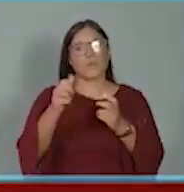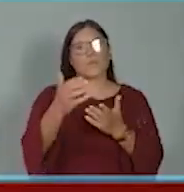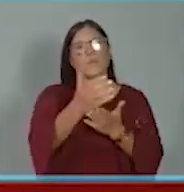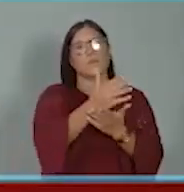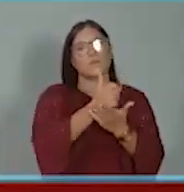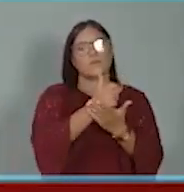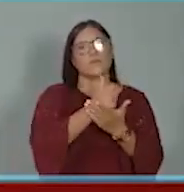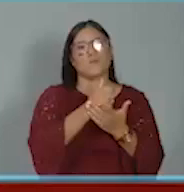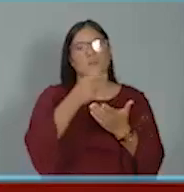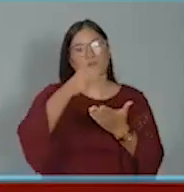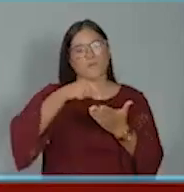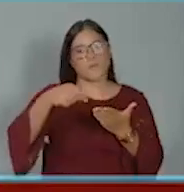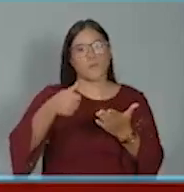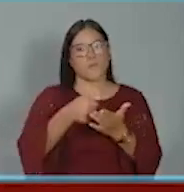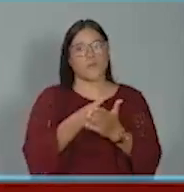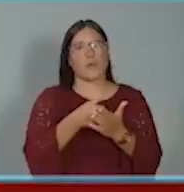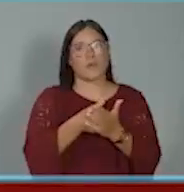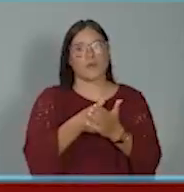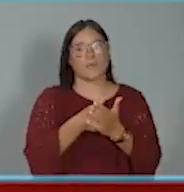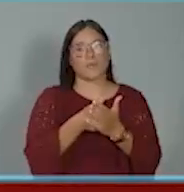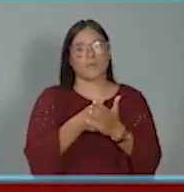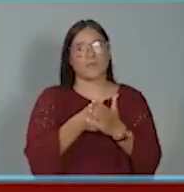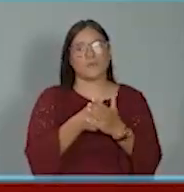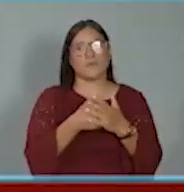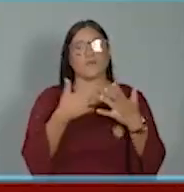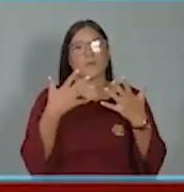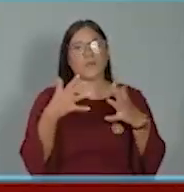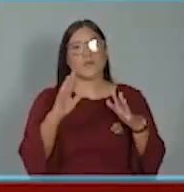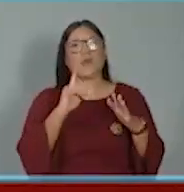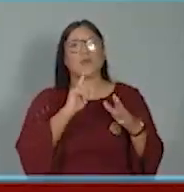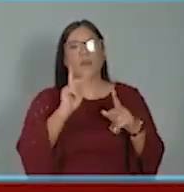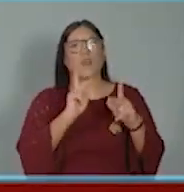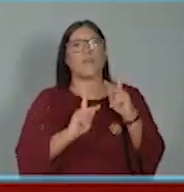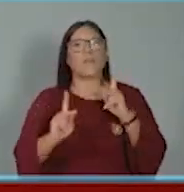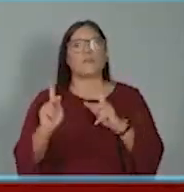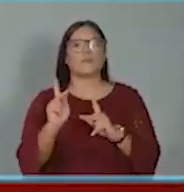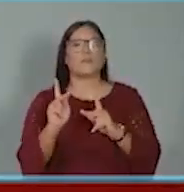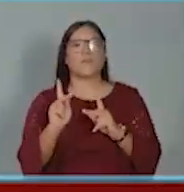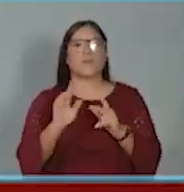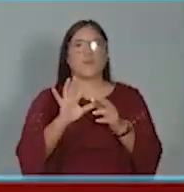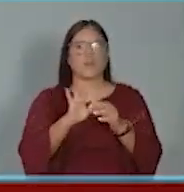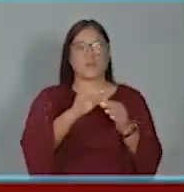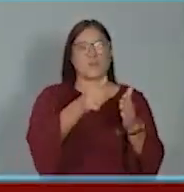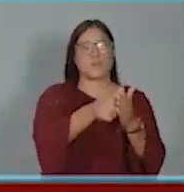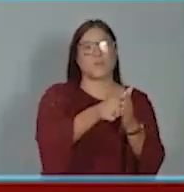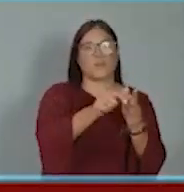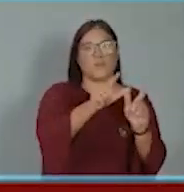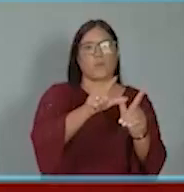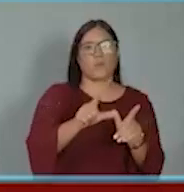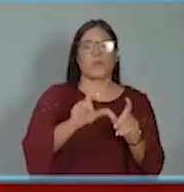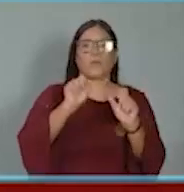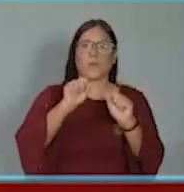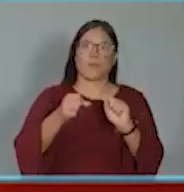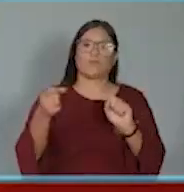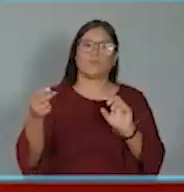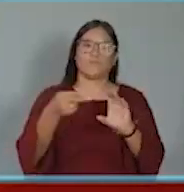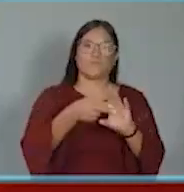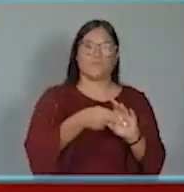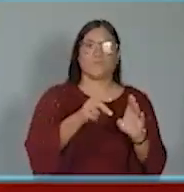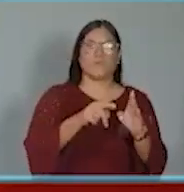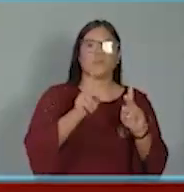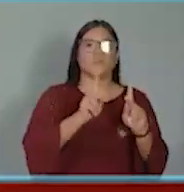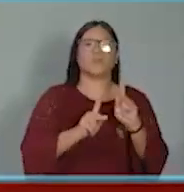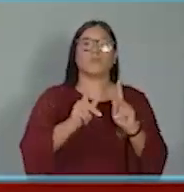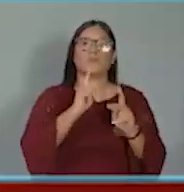recogían en las aulas se firmaban ahí y luego era el la persona de el municipio quien daba cuenta de que estas personas